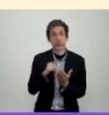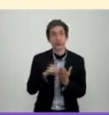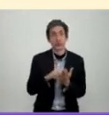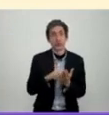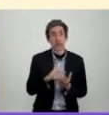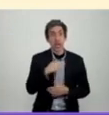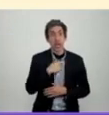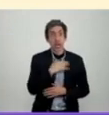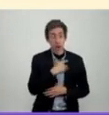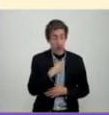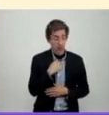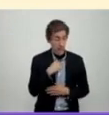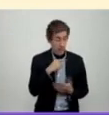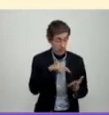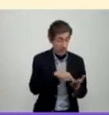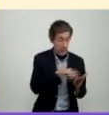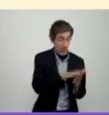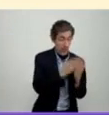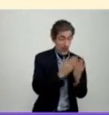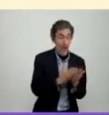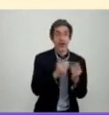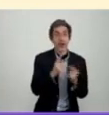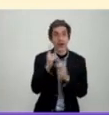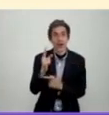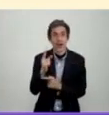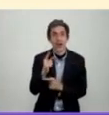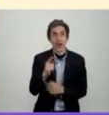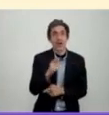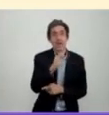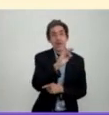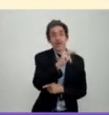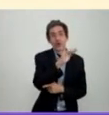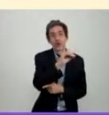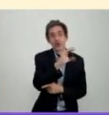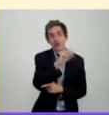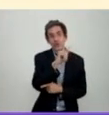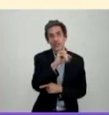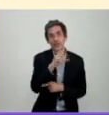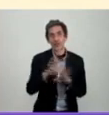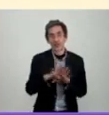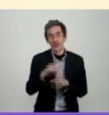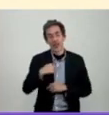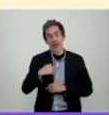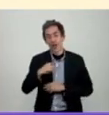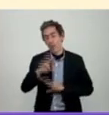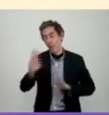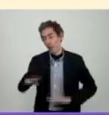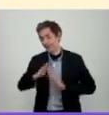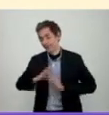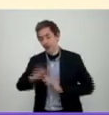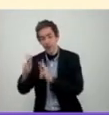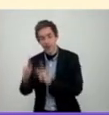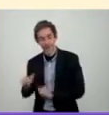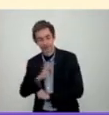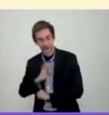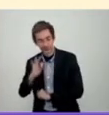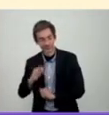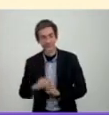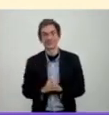mío con un libro publicado por el Fondo de Cultura Económica, ahora ya me puedo morir tranquilo. Y